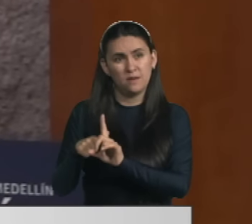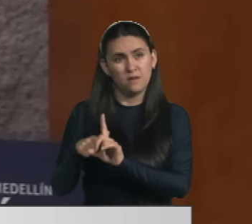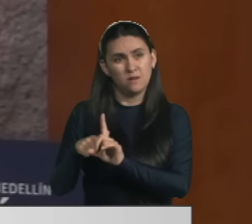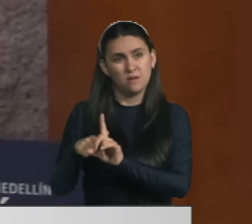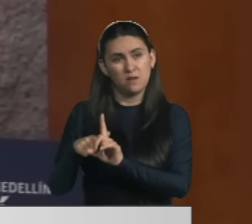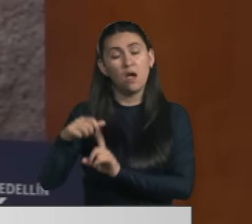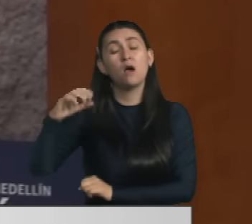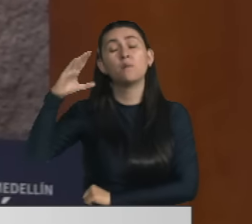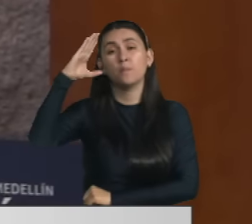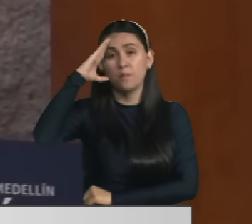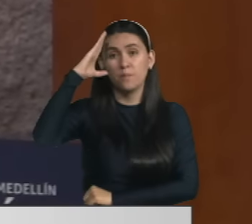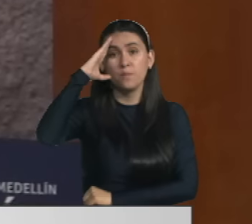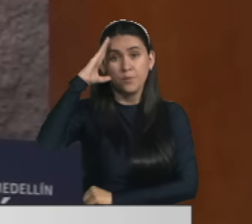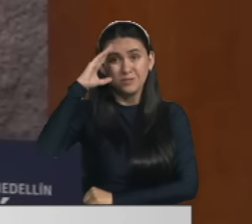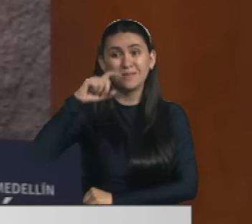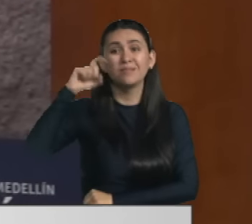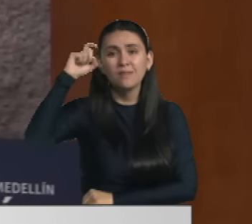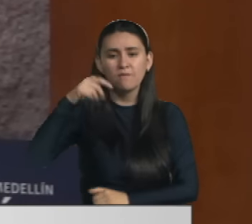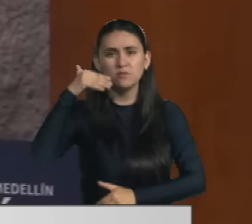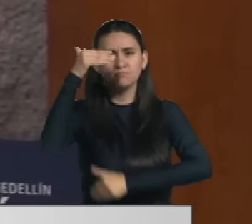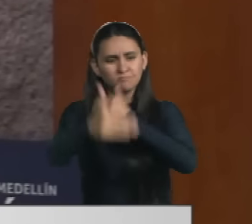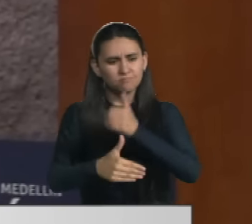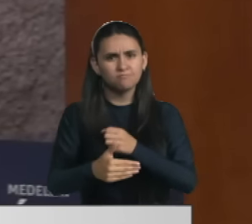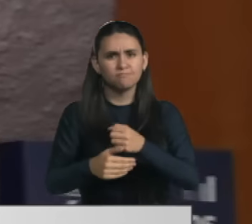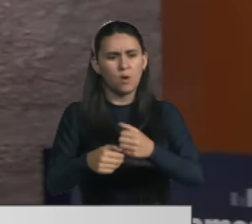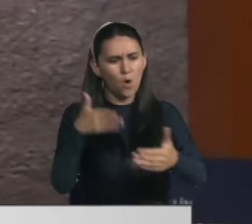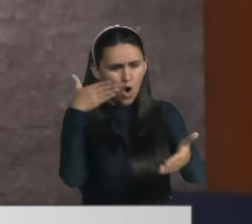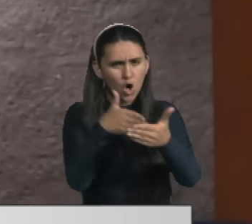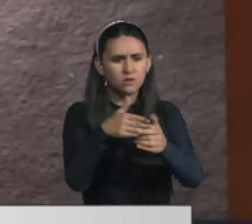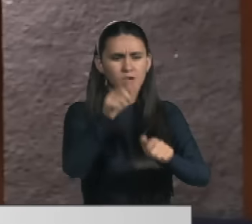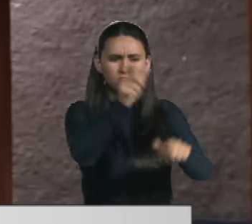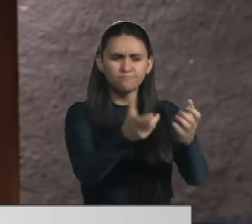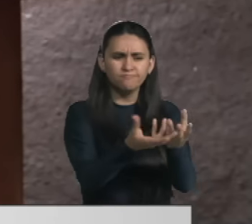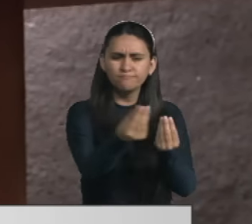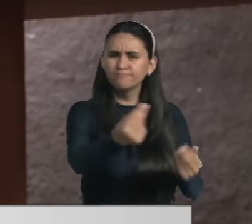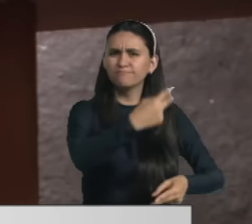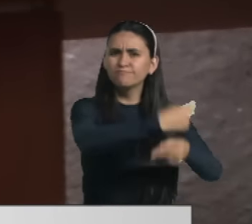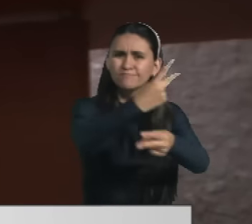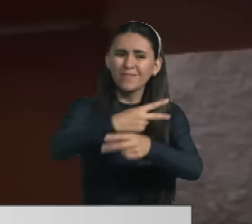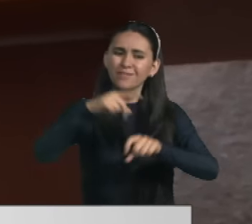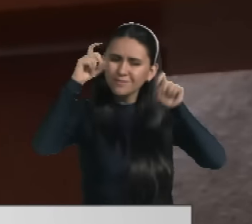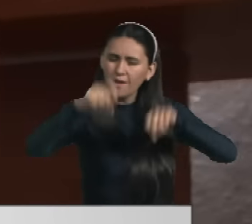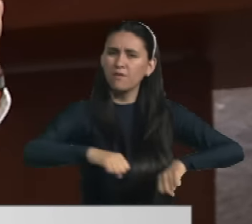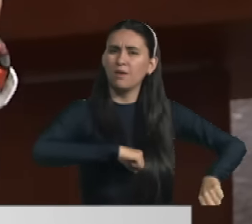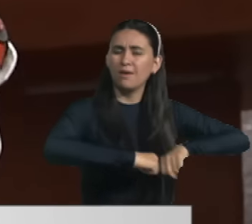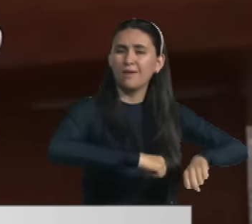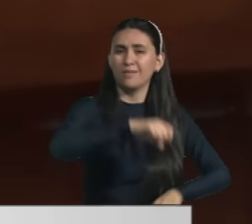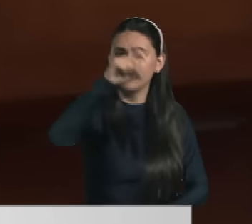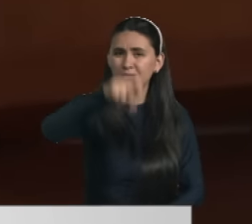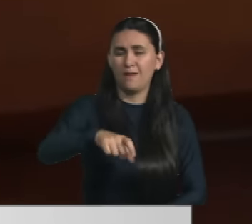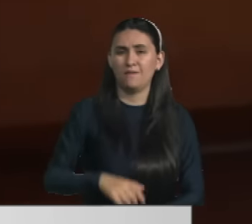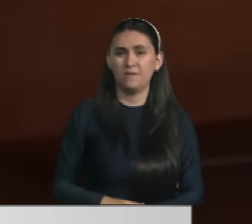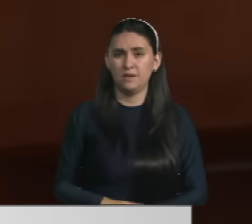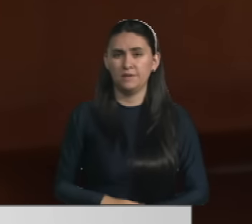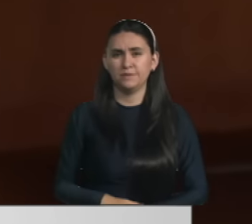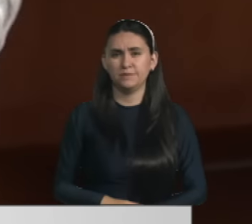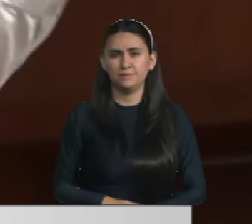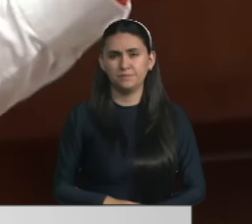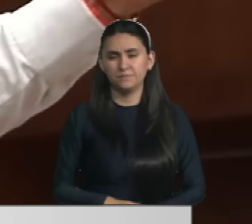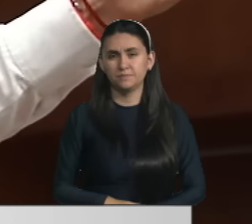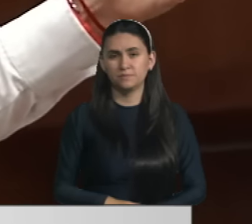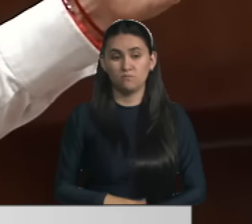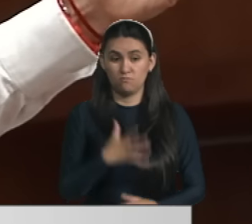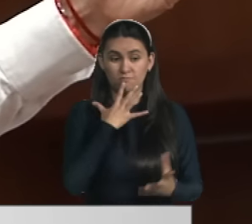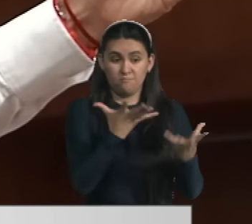actúe de manera contundente en contra de las estructuras criminales en todo el país y también en Medellín. Vemos bien que en la medida en que se fortalecen